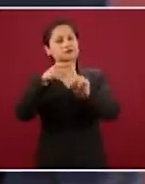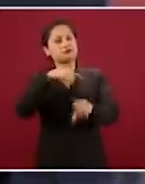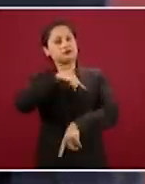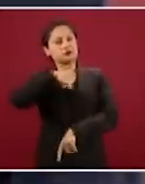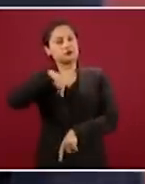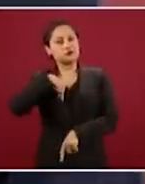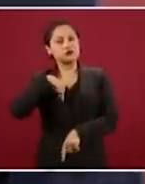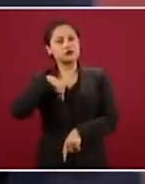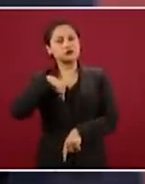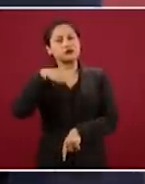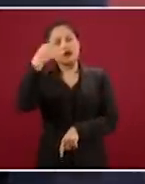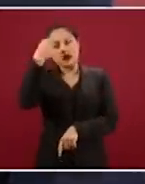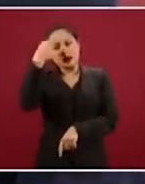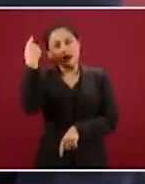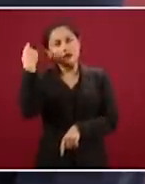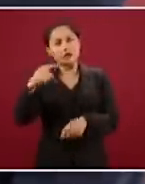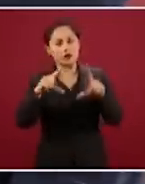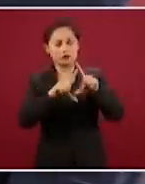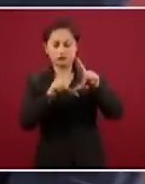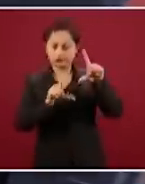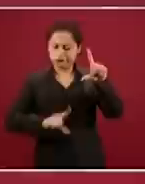purificar la vida pública del país.